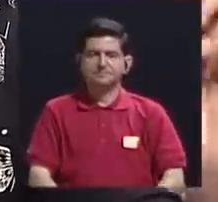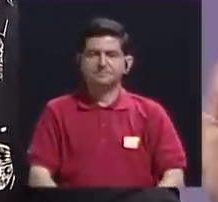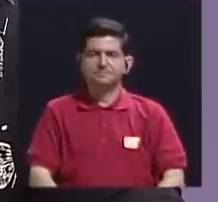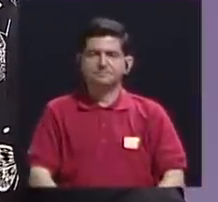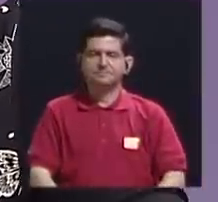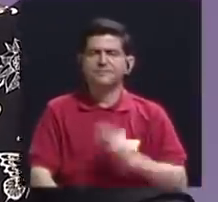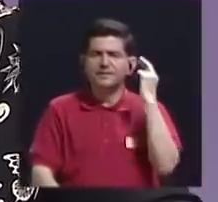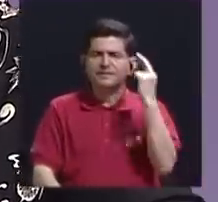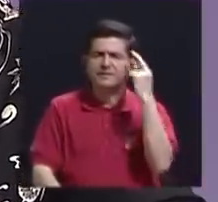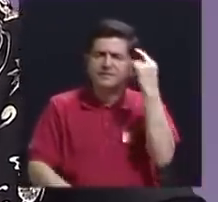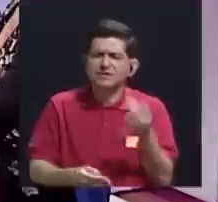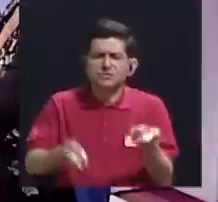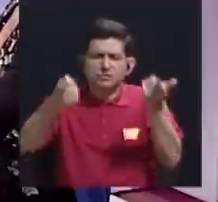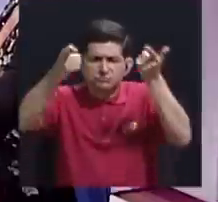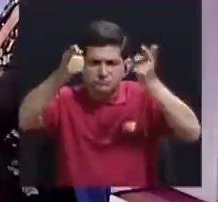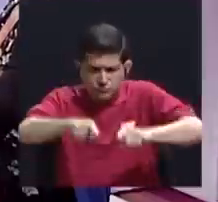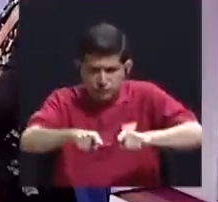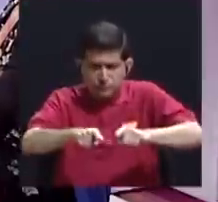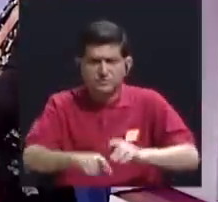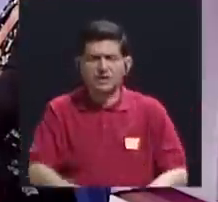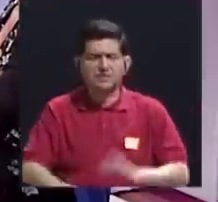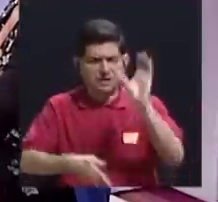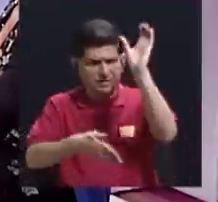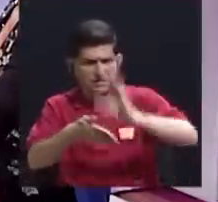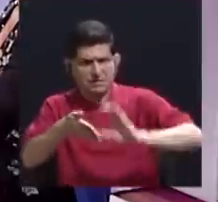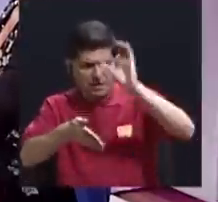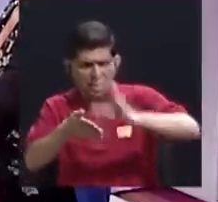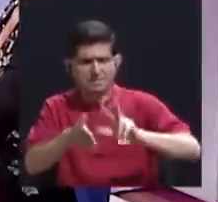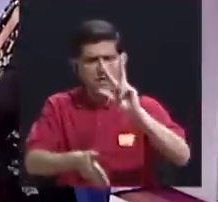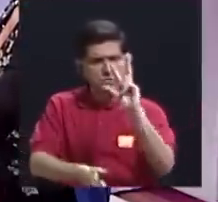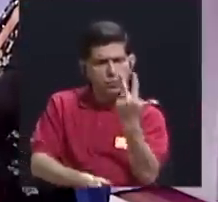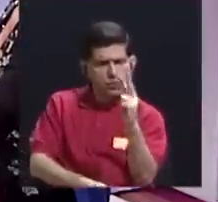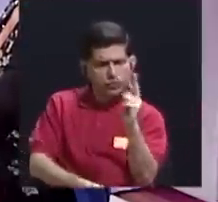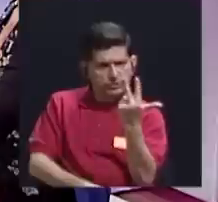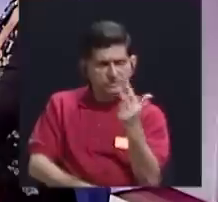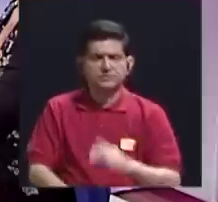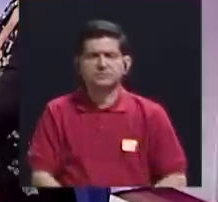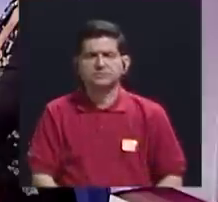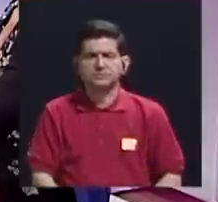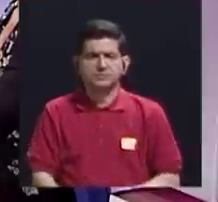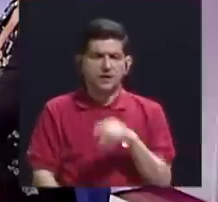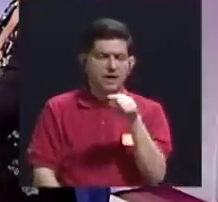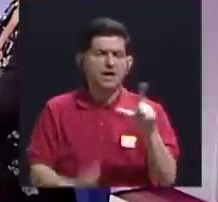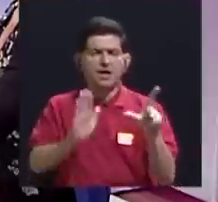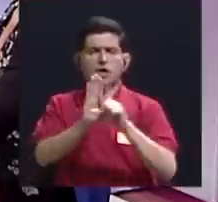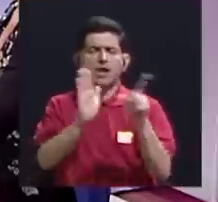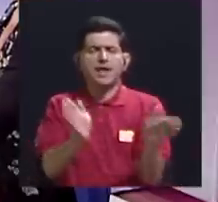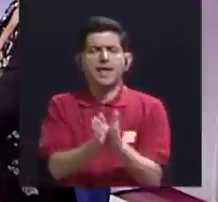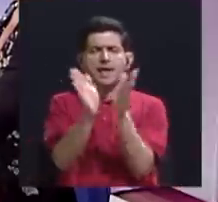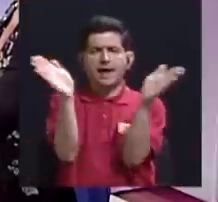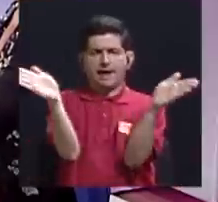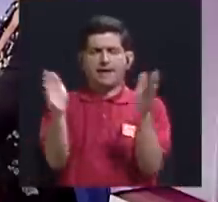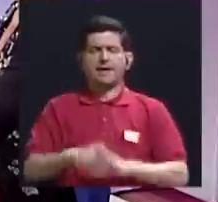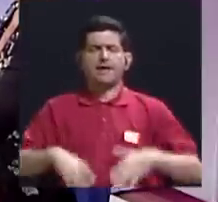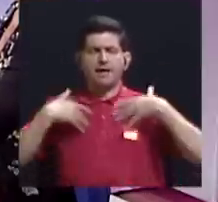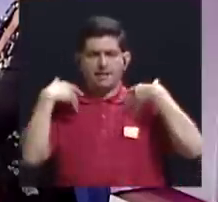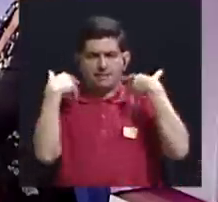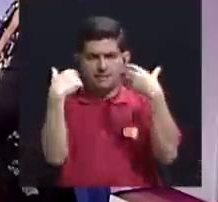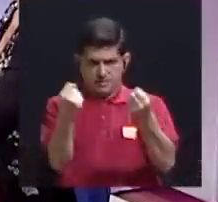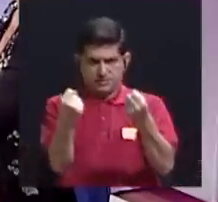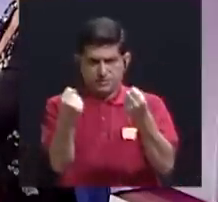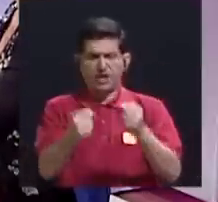porque se presentó este capítulo tercero para la ley general de salud